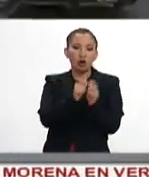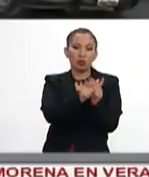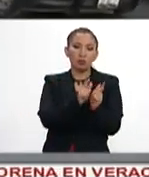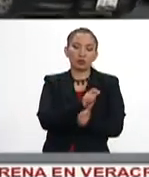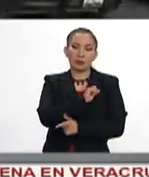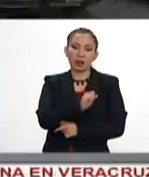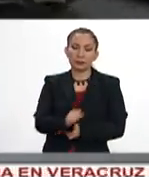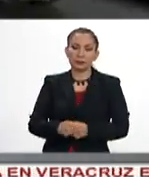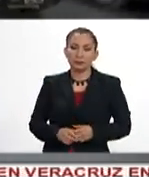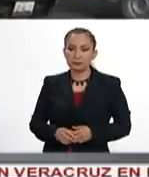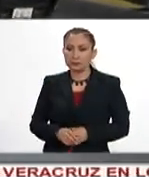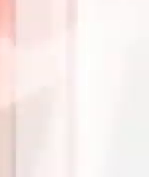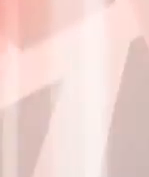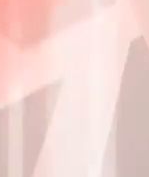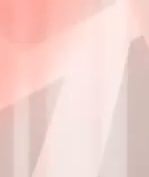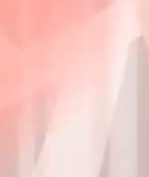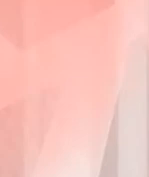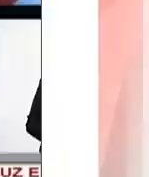crimen organizado.